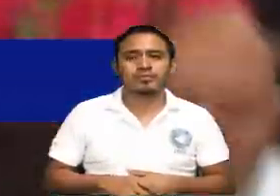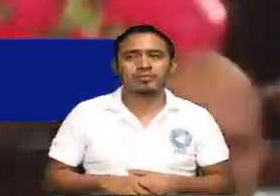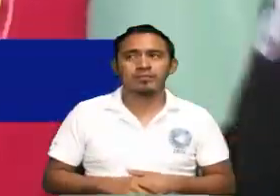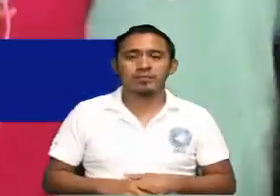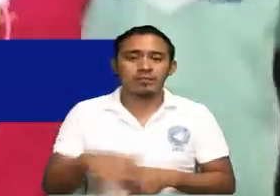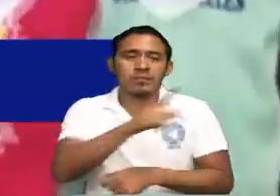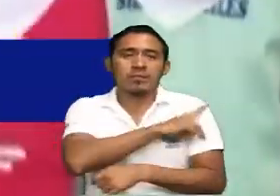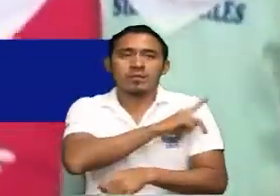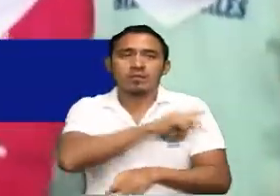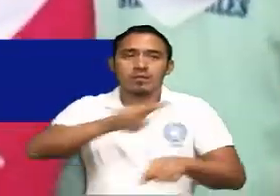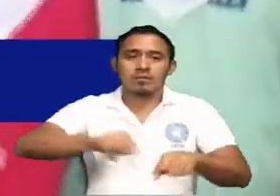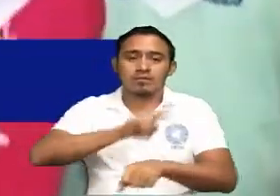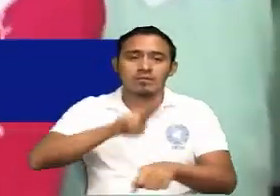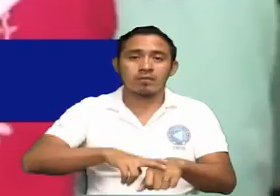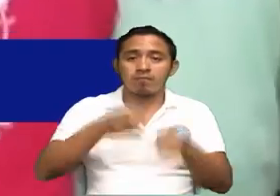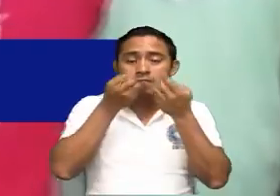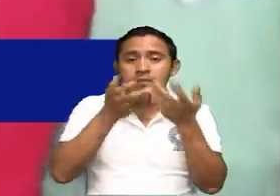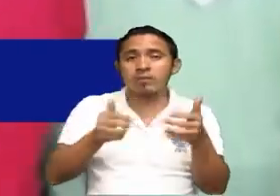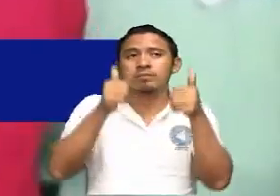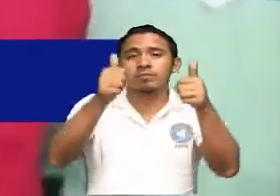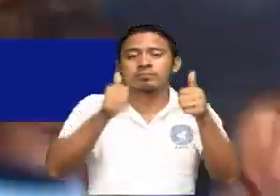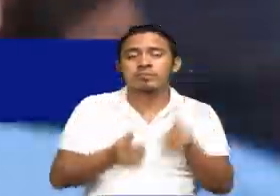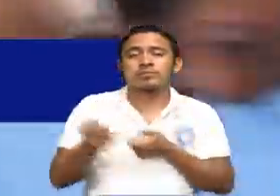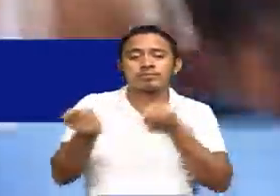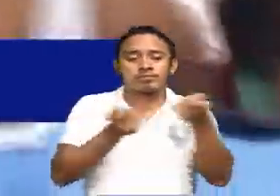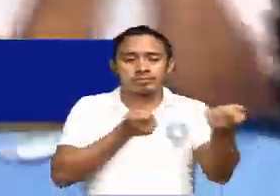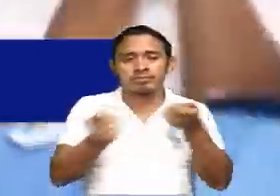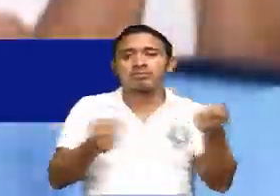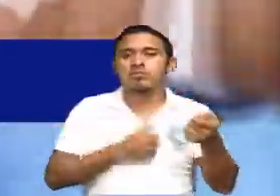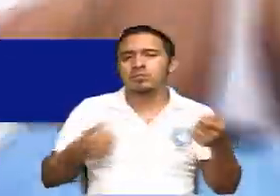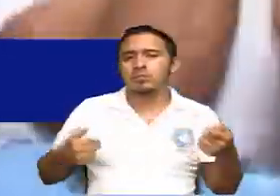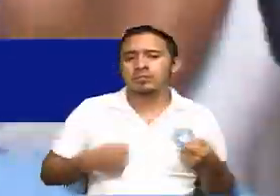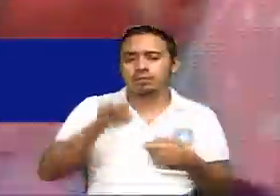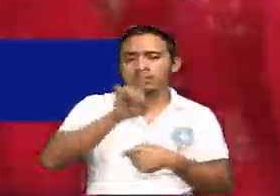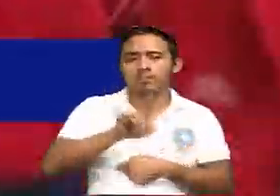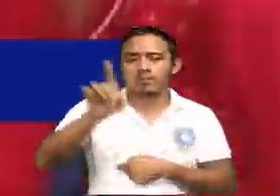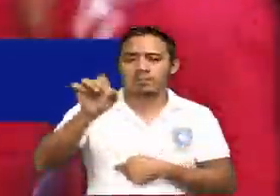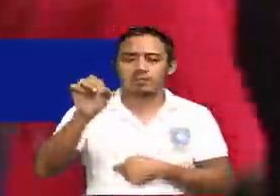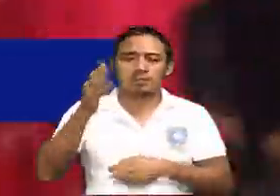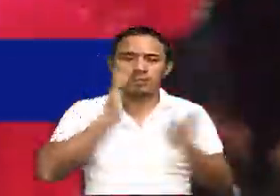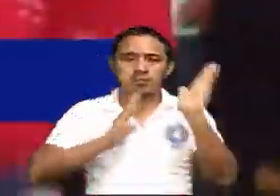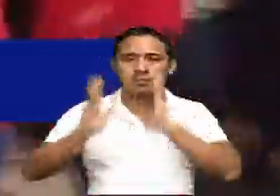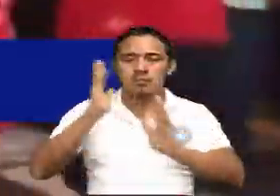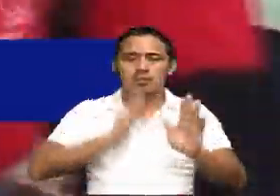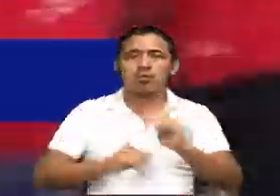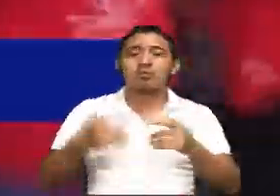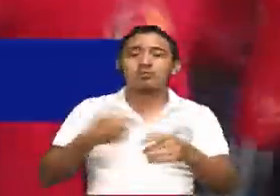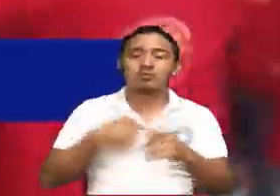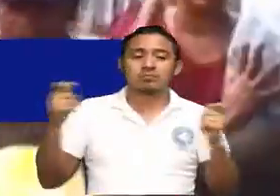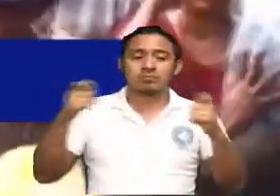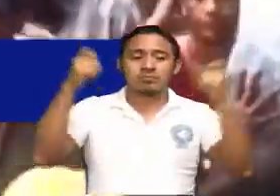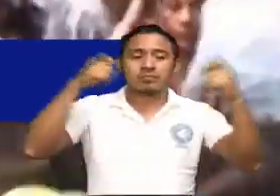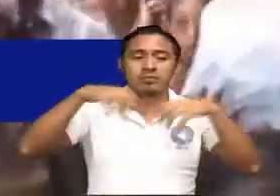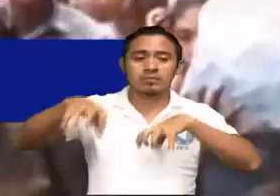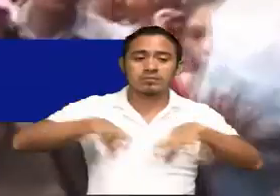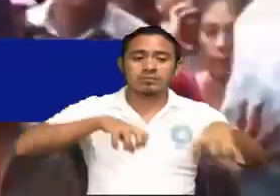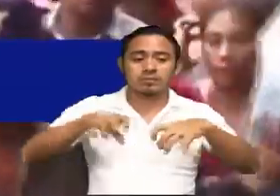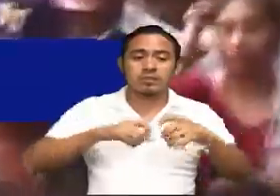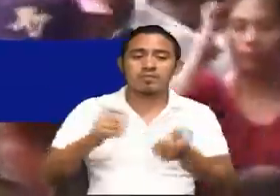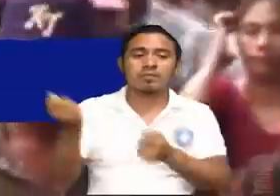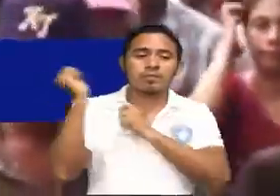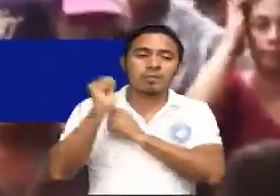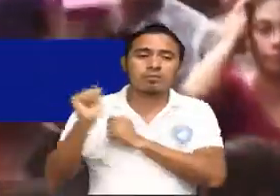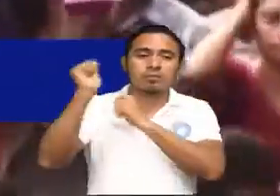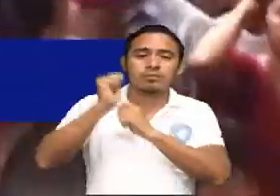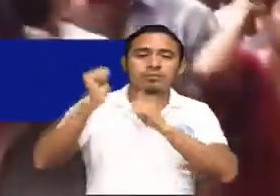Policía Nacional emite comunicado sobre las medidas a implementarse el 1 y 10 de agosto, cuando se celebran las fiestas en honor a